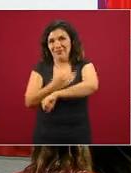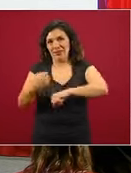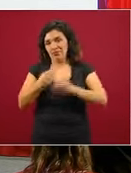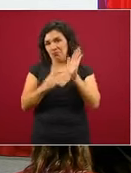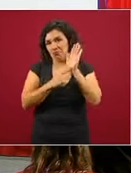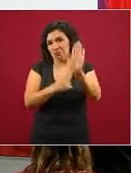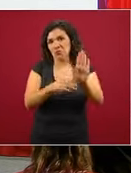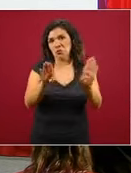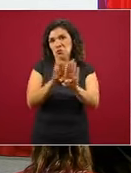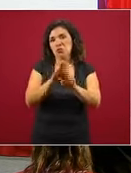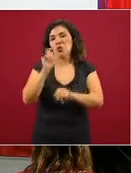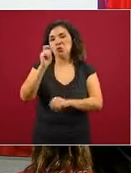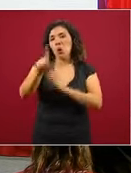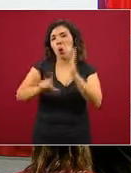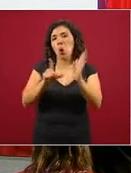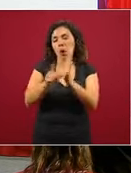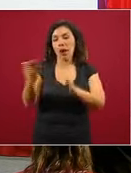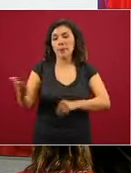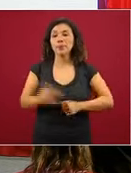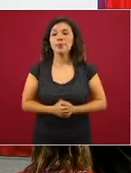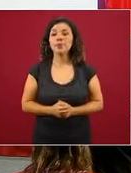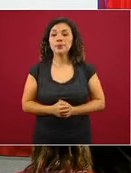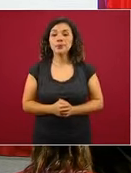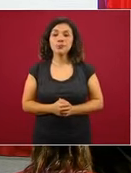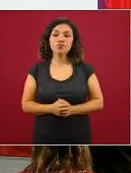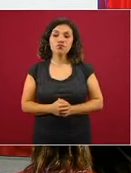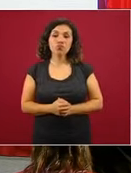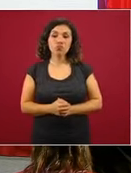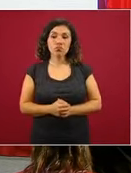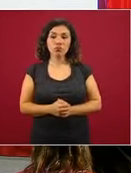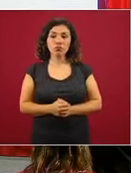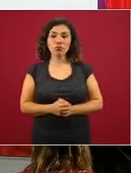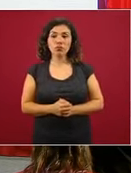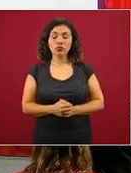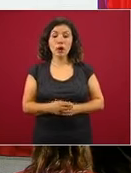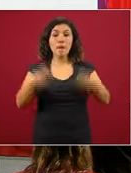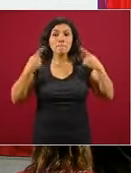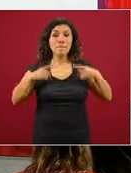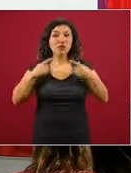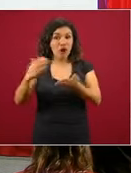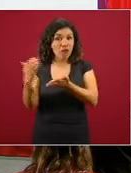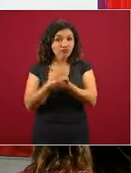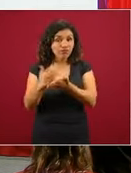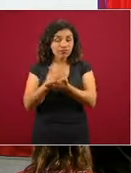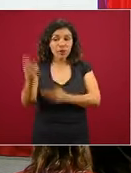el escenario local. La curva de casos recuperados, que son